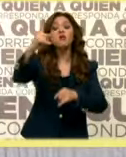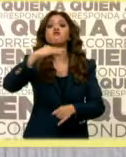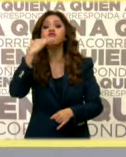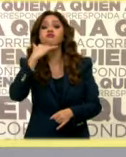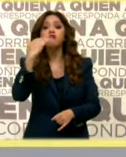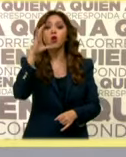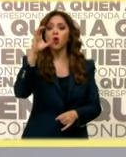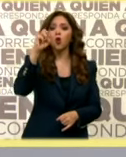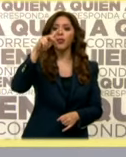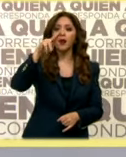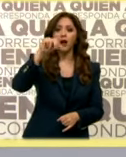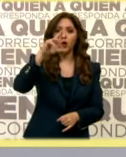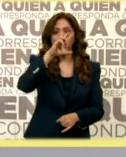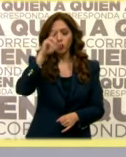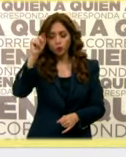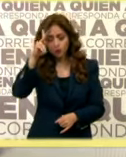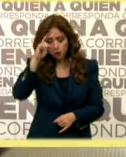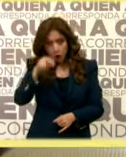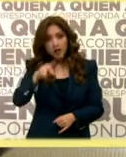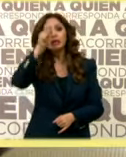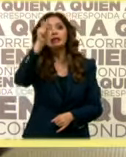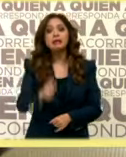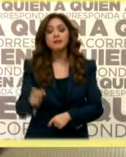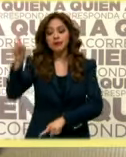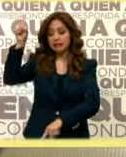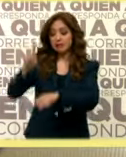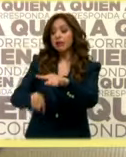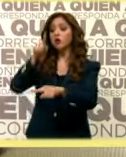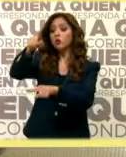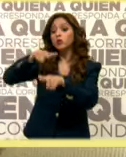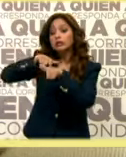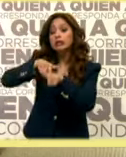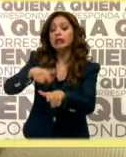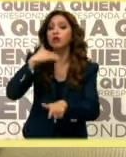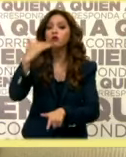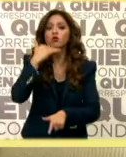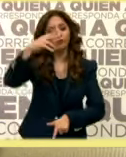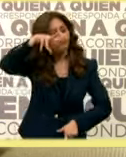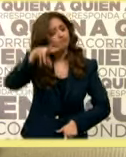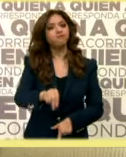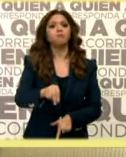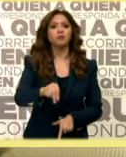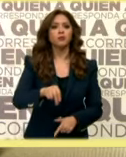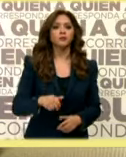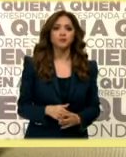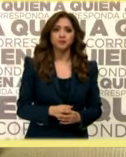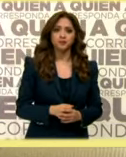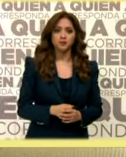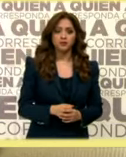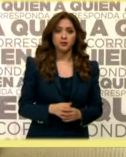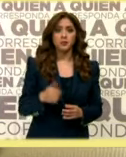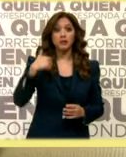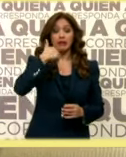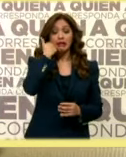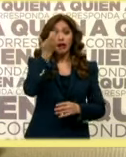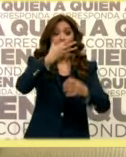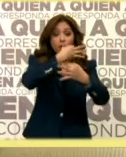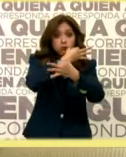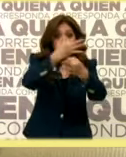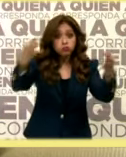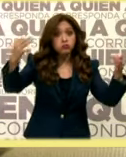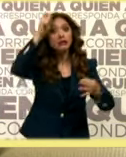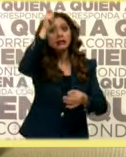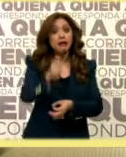lema Rompe la Cadena de la Corrupción. Este año queremos dar el mensaje a todos de romper la cadena